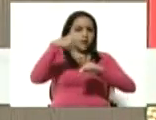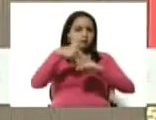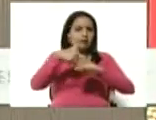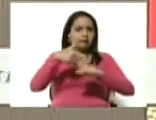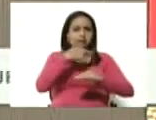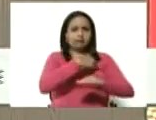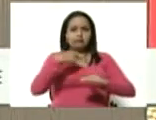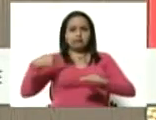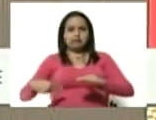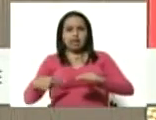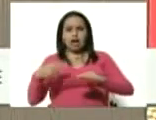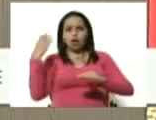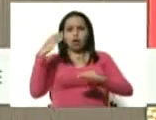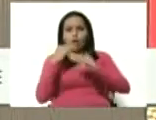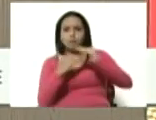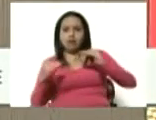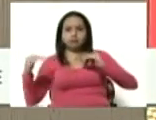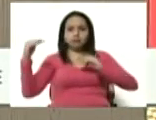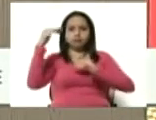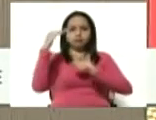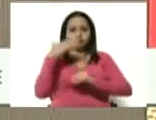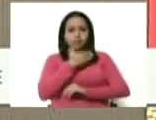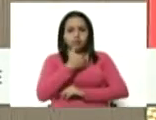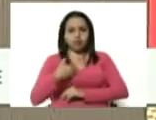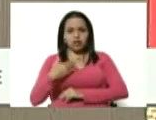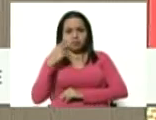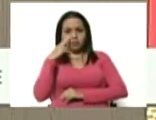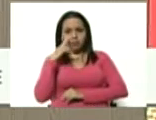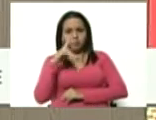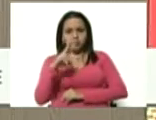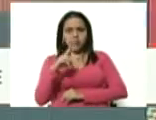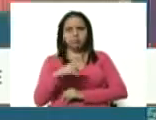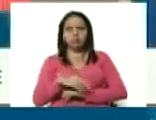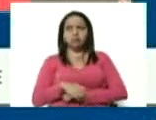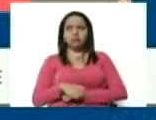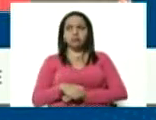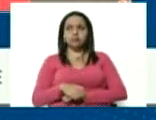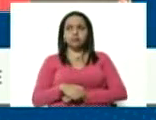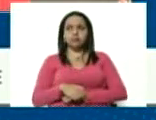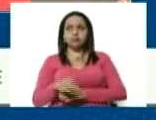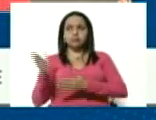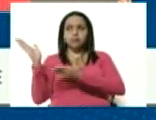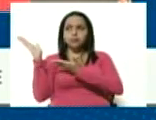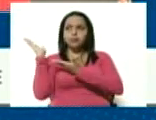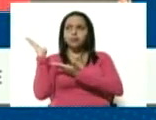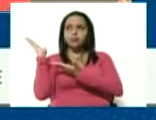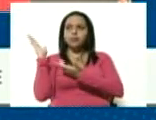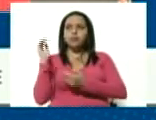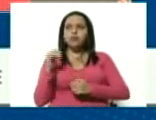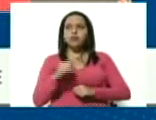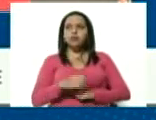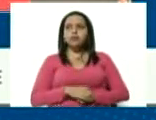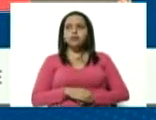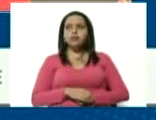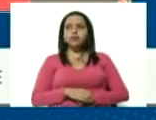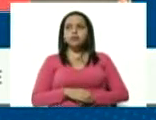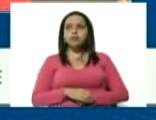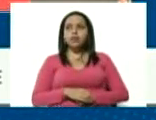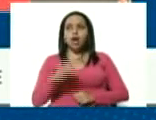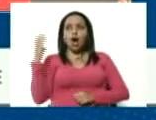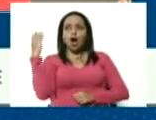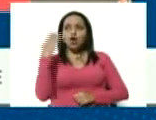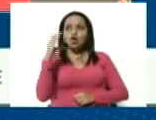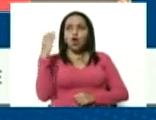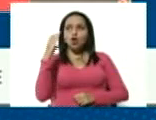contagios. Yo quiero, por favor, pedir, ahí está la noticia, Colombia supera